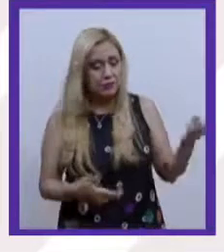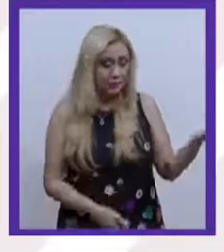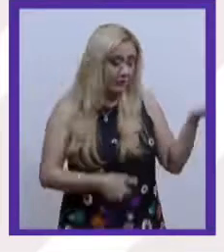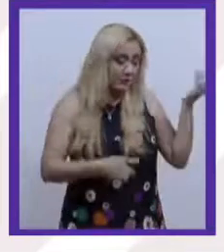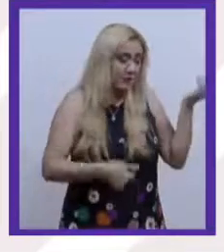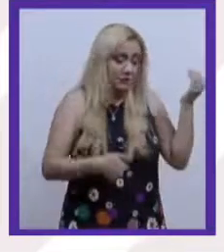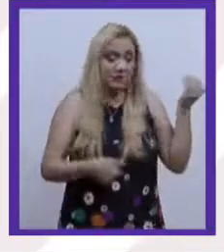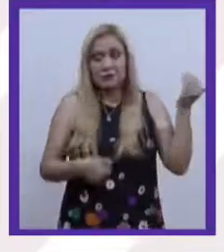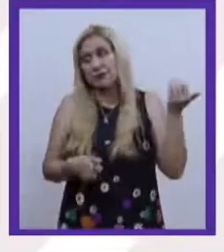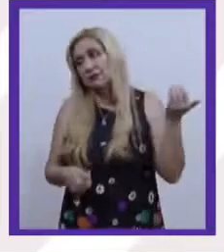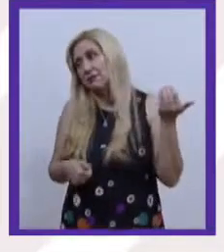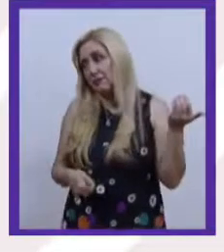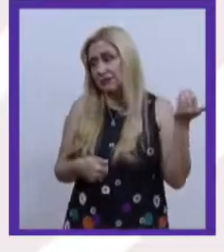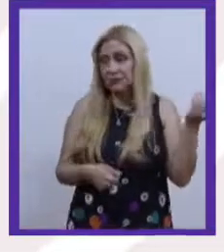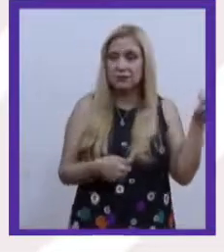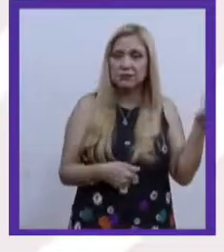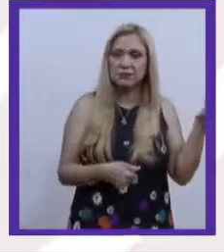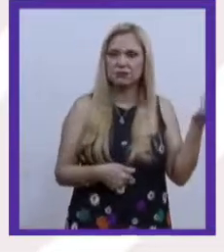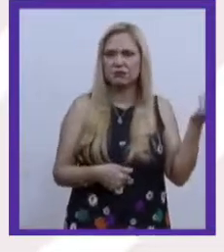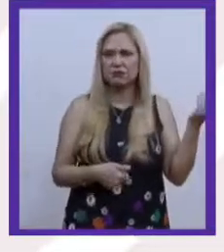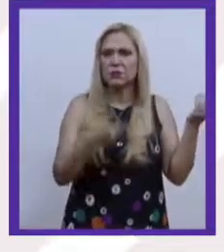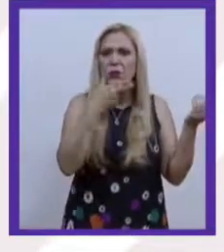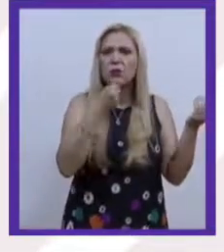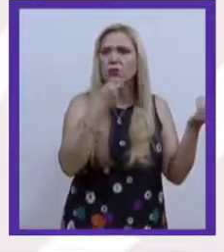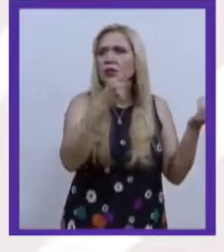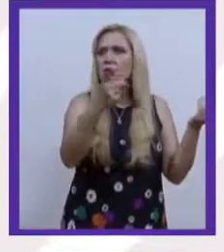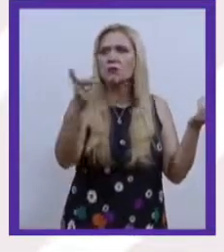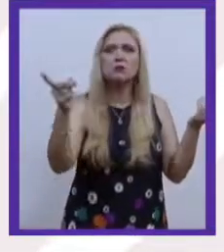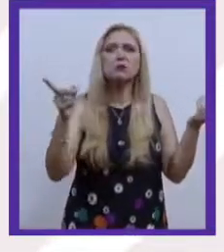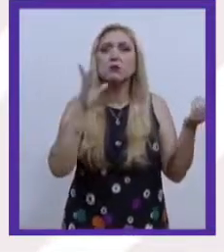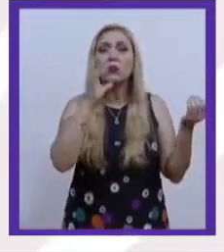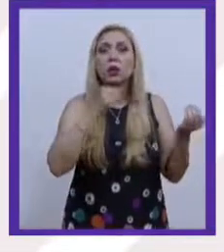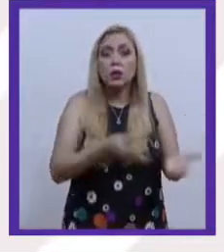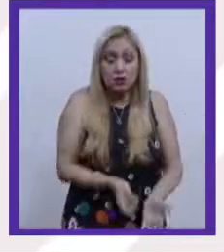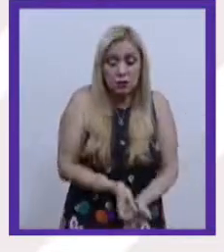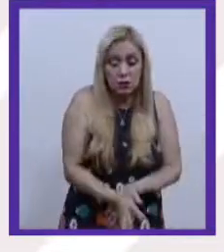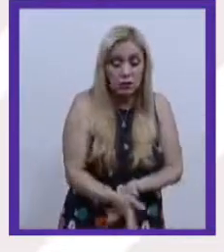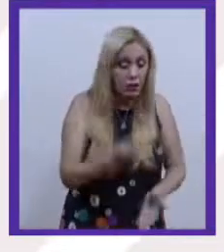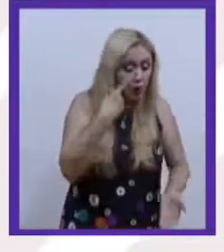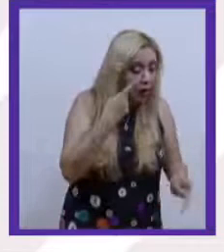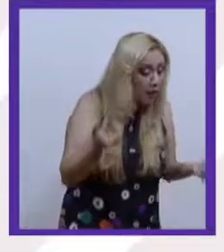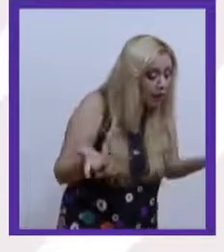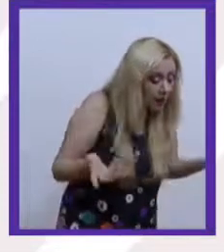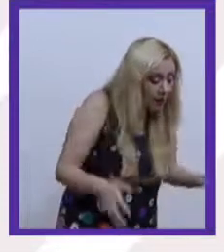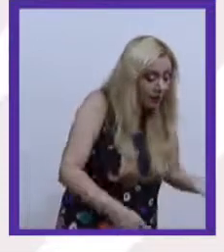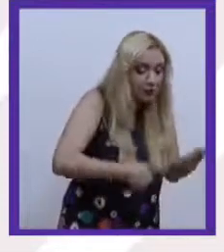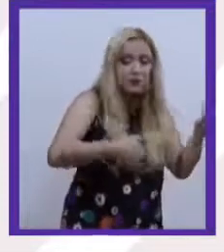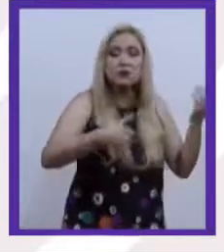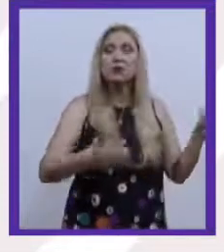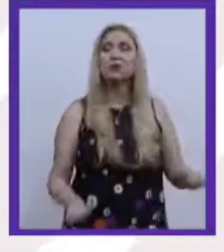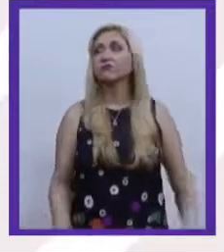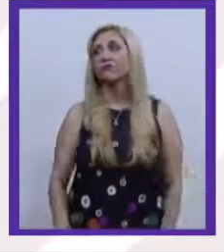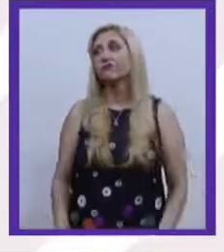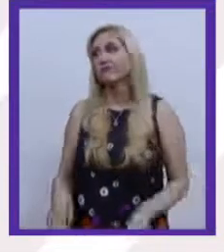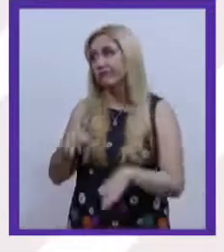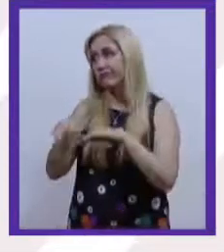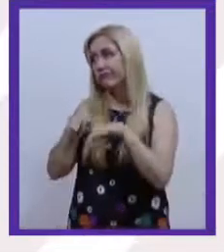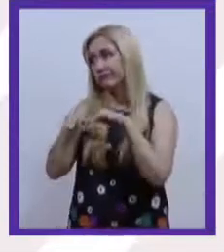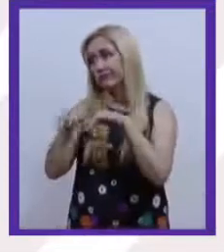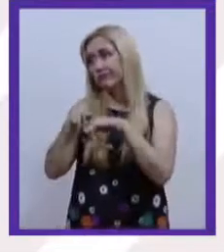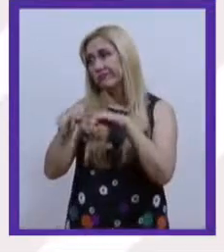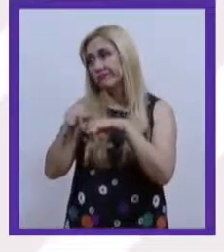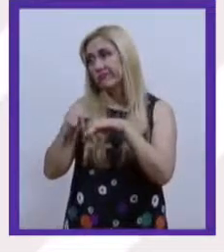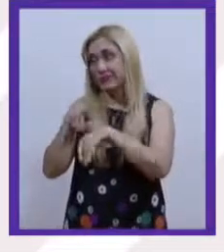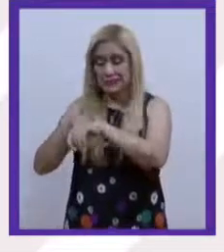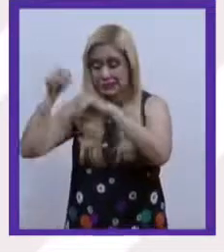nazcan. Conocemos historias de hombres que ni siquiera pudieron ir al parto de sus hijos, o habiendo acabado de nacer sus hijos, tuvieron que salir corriendo a su